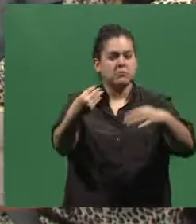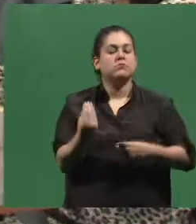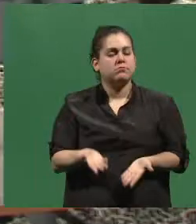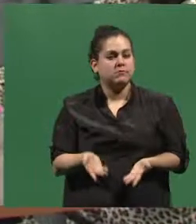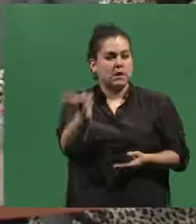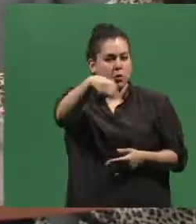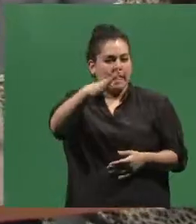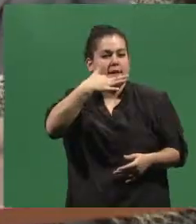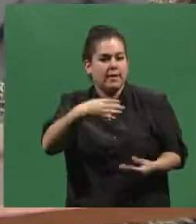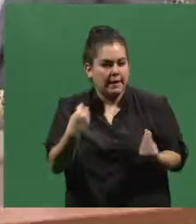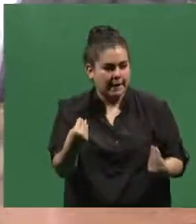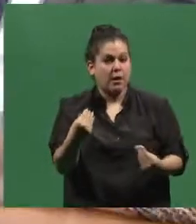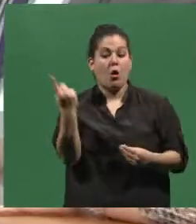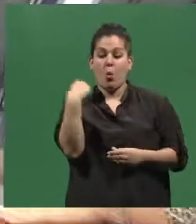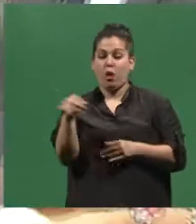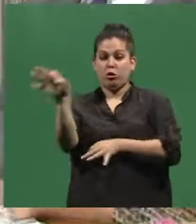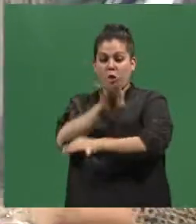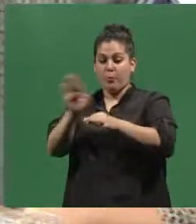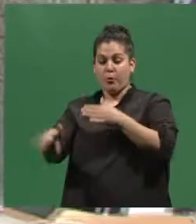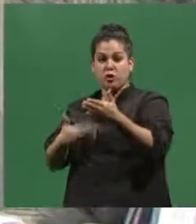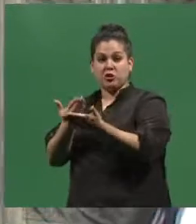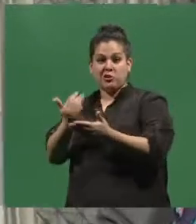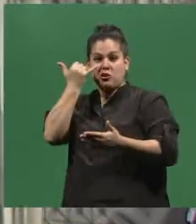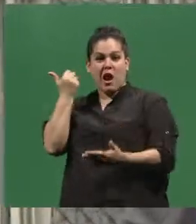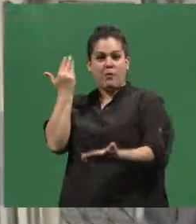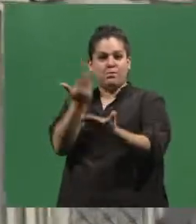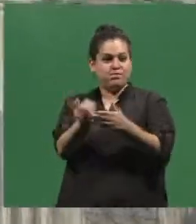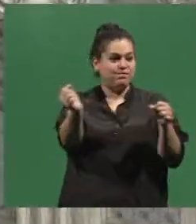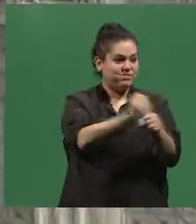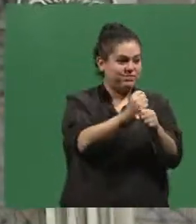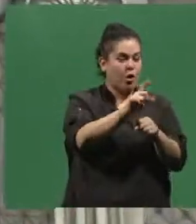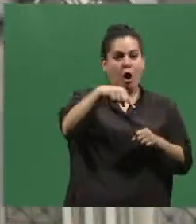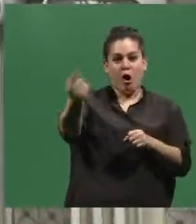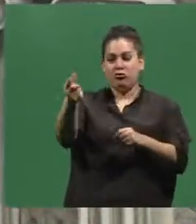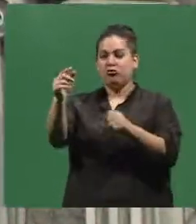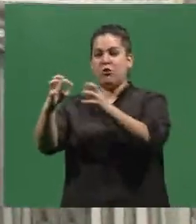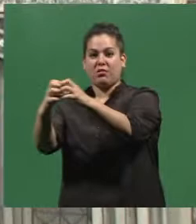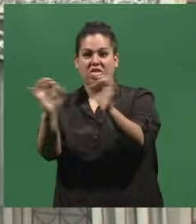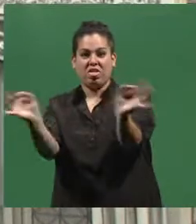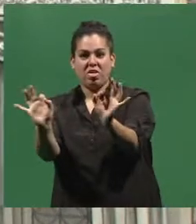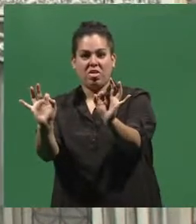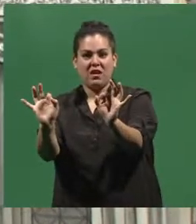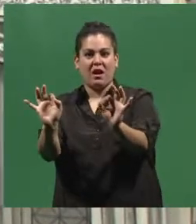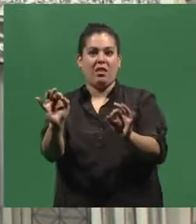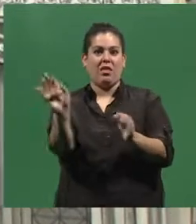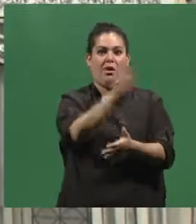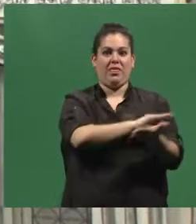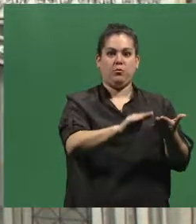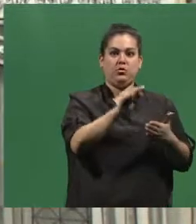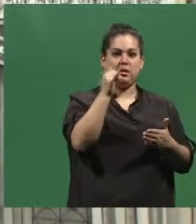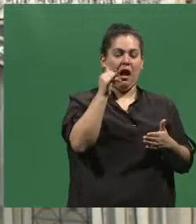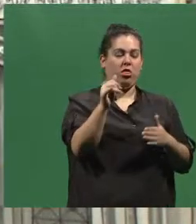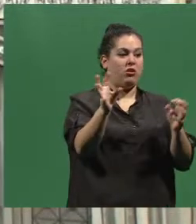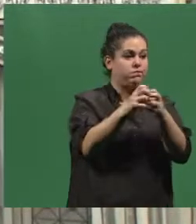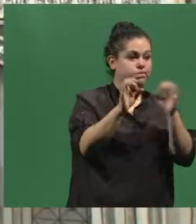que cuando un proyecto recibe media sanción y no es tratado en la otra cámara, la cámara originante en este caso sería la Cámara de Diputados y no se